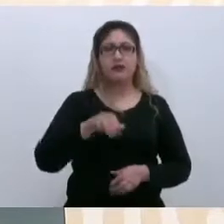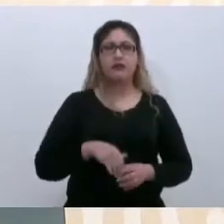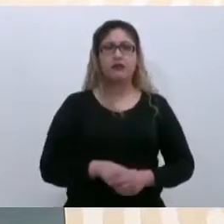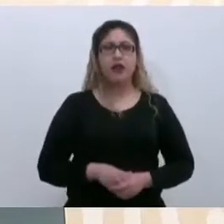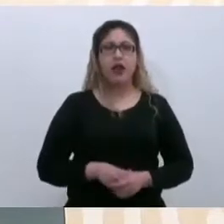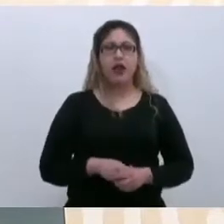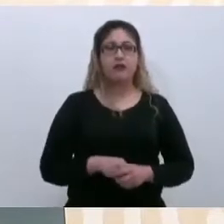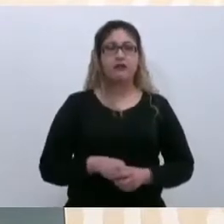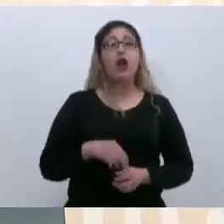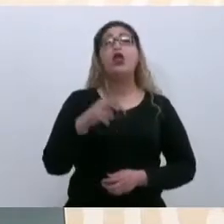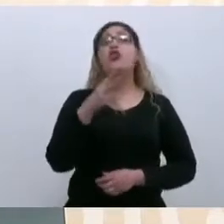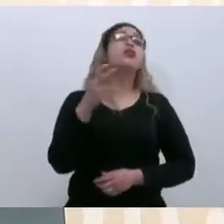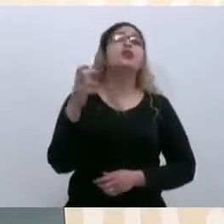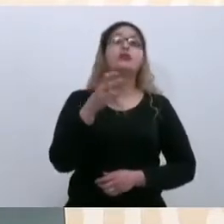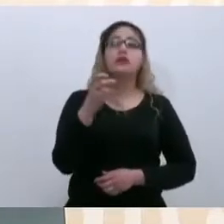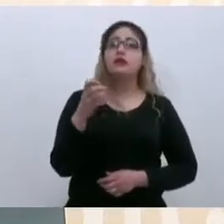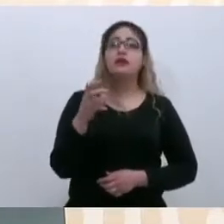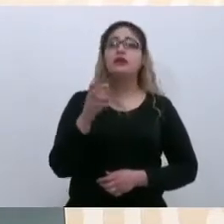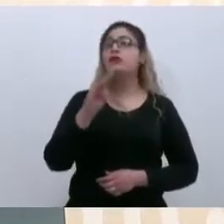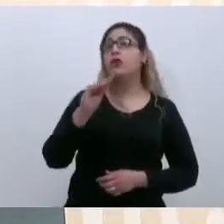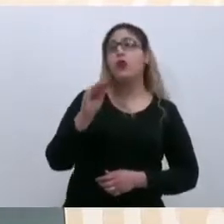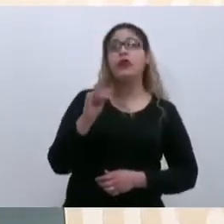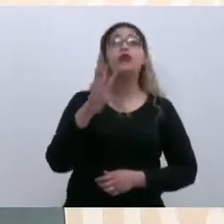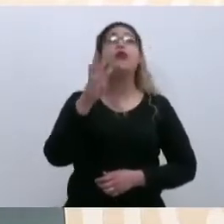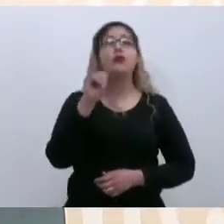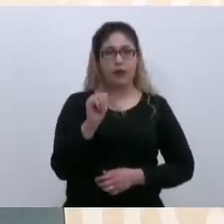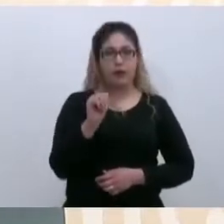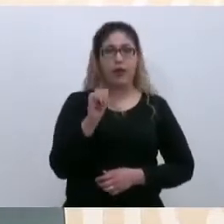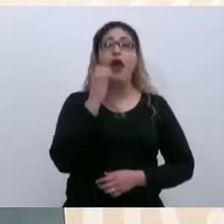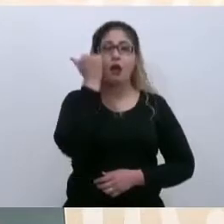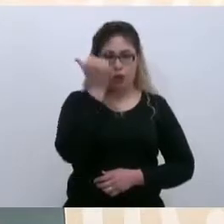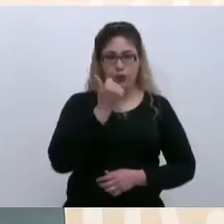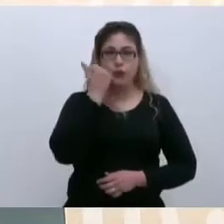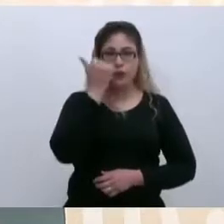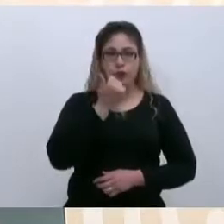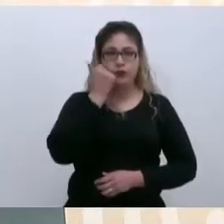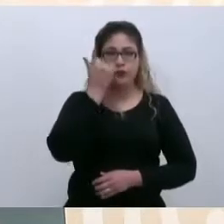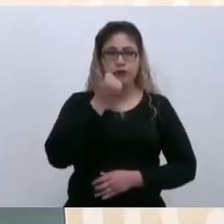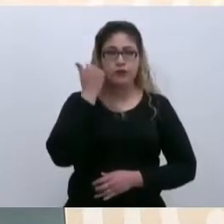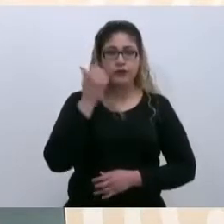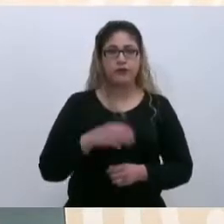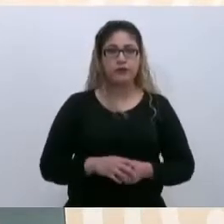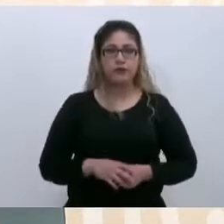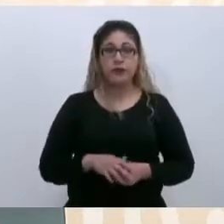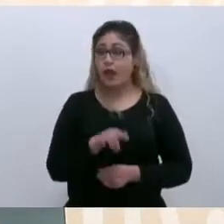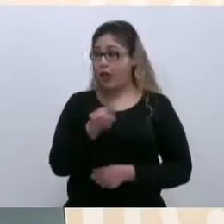299 alumnos que ya están inscritos en dos